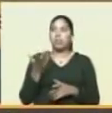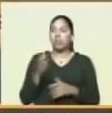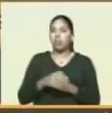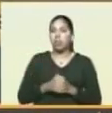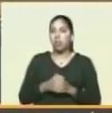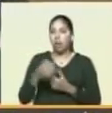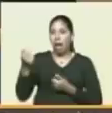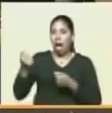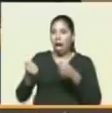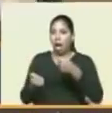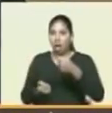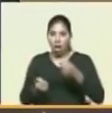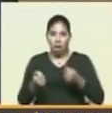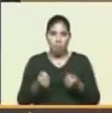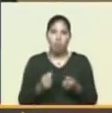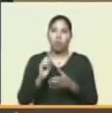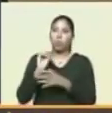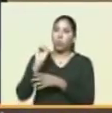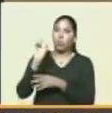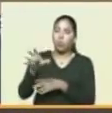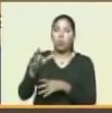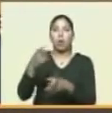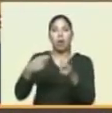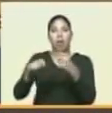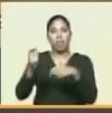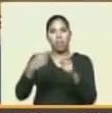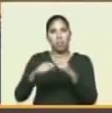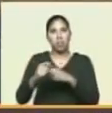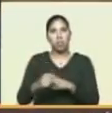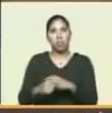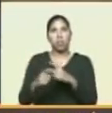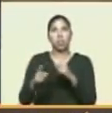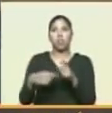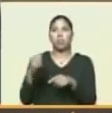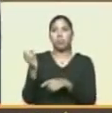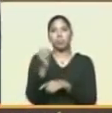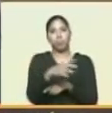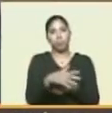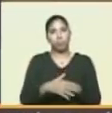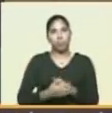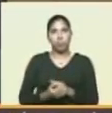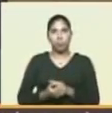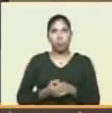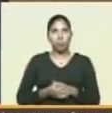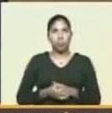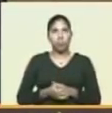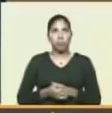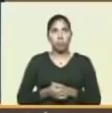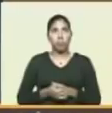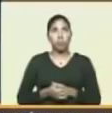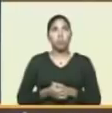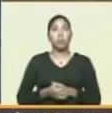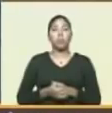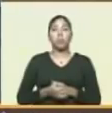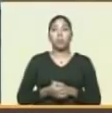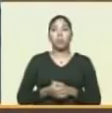producto terminado, el producto primario, y luego llevarlo a la distribución. En ese contexto se queda